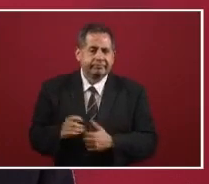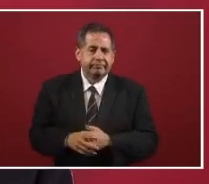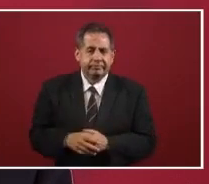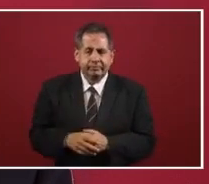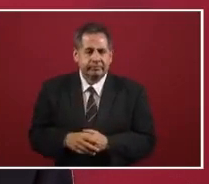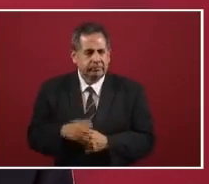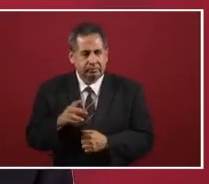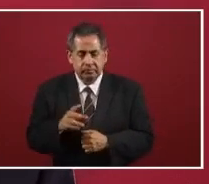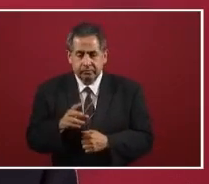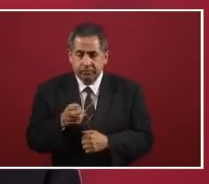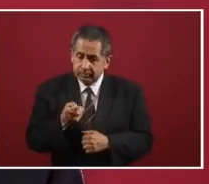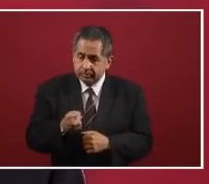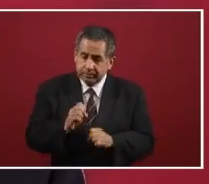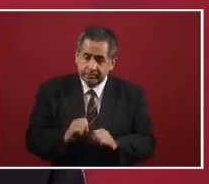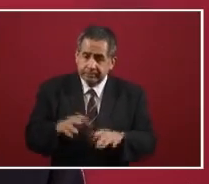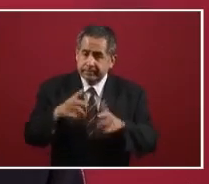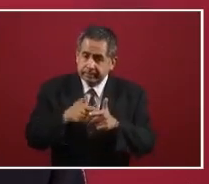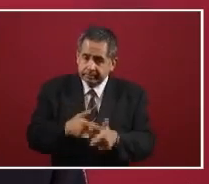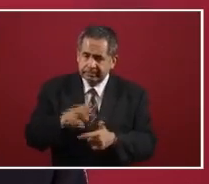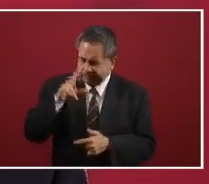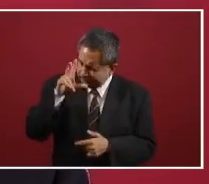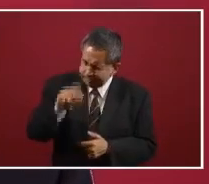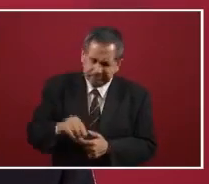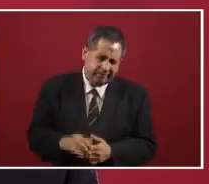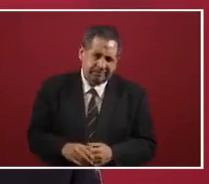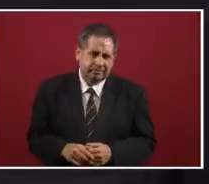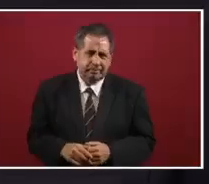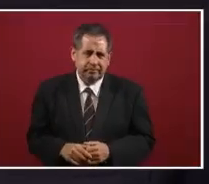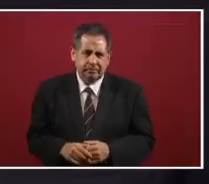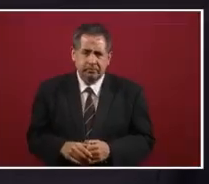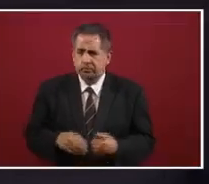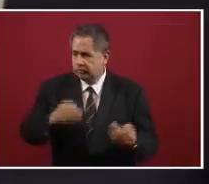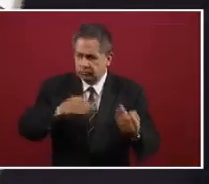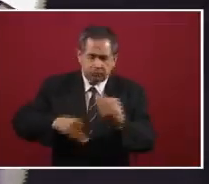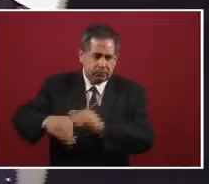no se permitan esas cosas y que todos